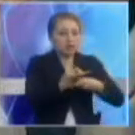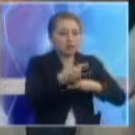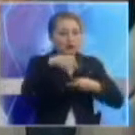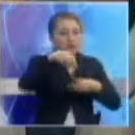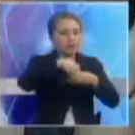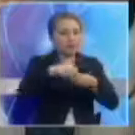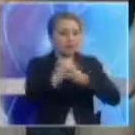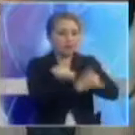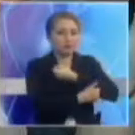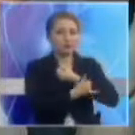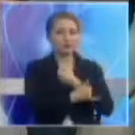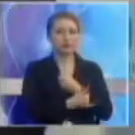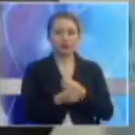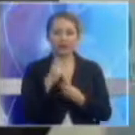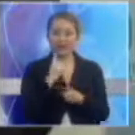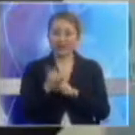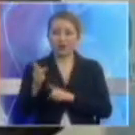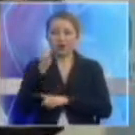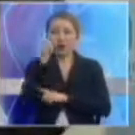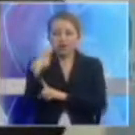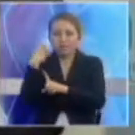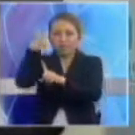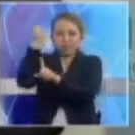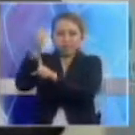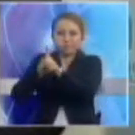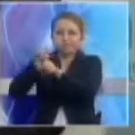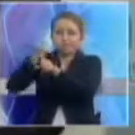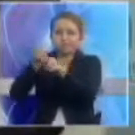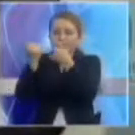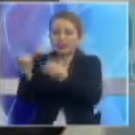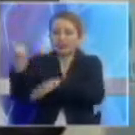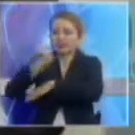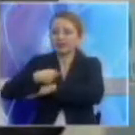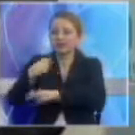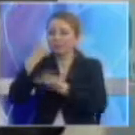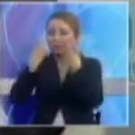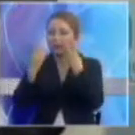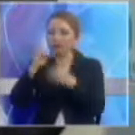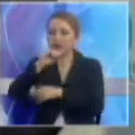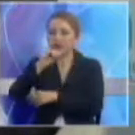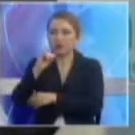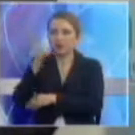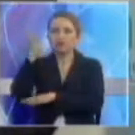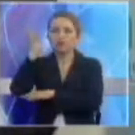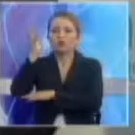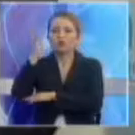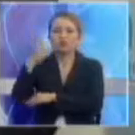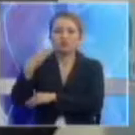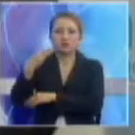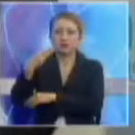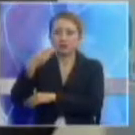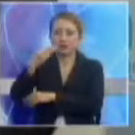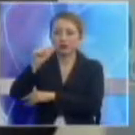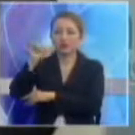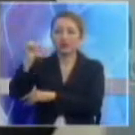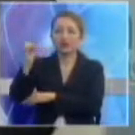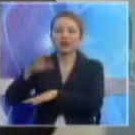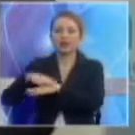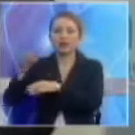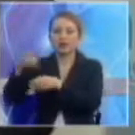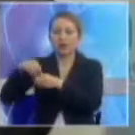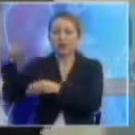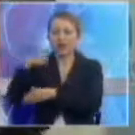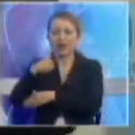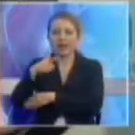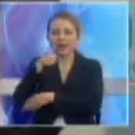país? Bueno, aquí hay un reto muy importante. Justo hemos tenido estos días la visita del profesor Ha Jun Chang, que es un académico